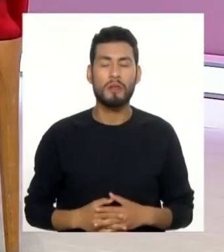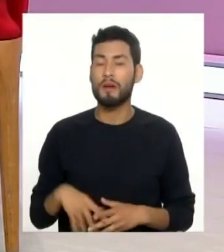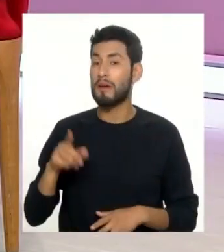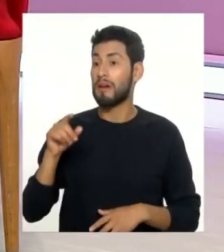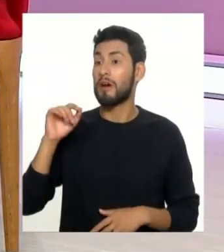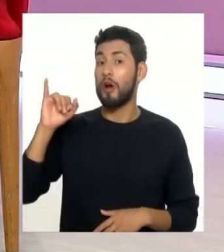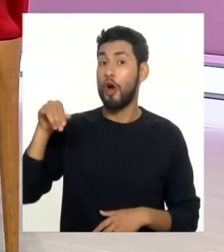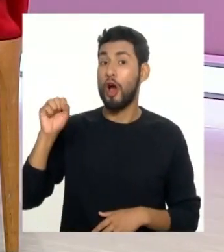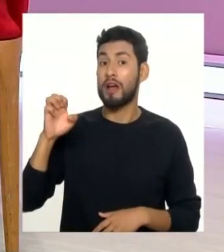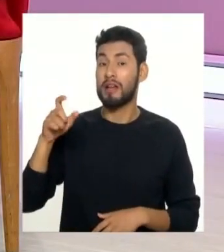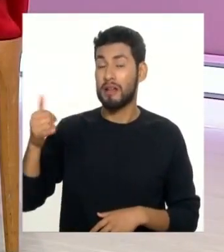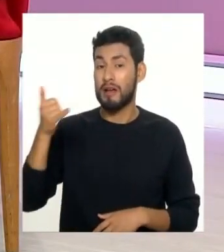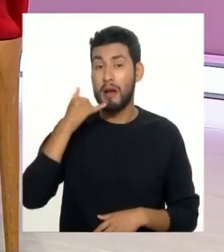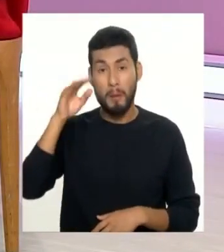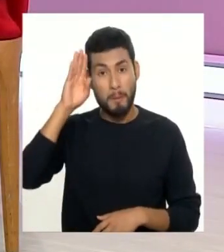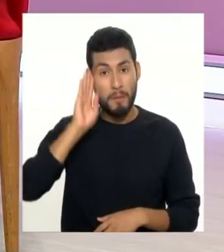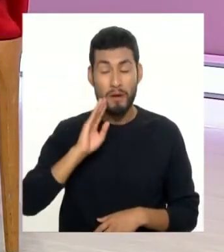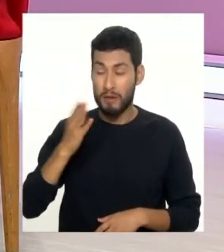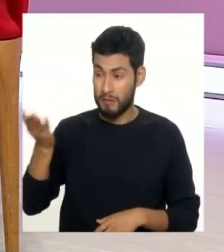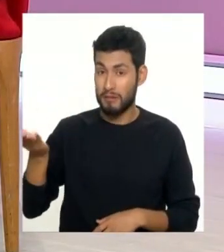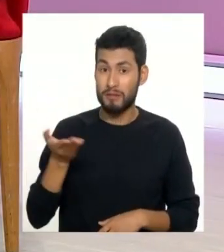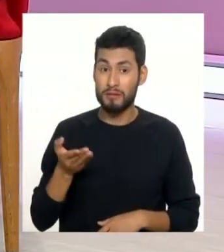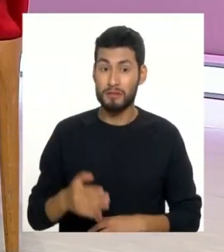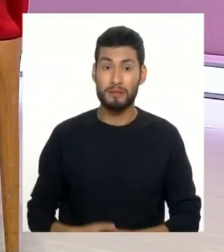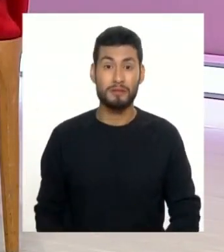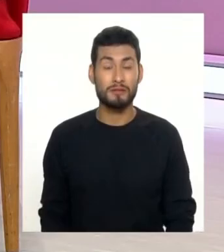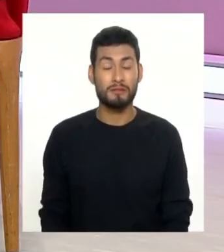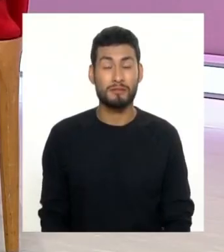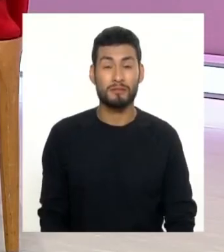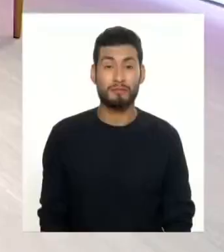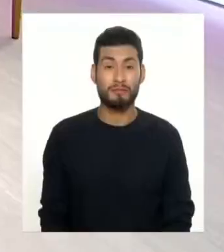de José que nos está llamando de Barranco. Adelante, José.